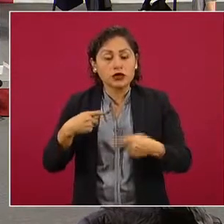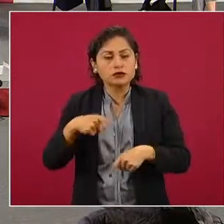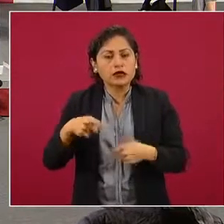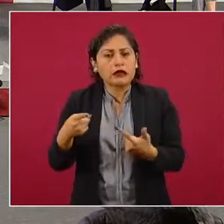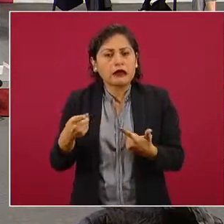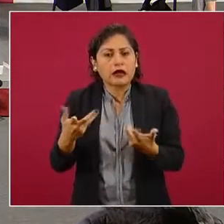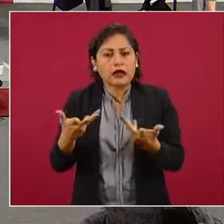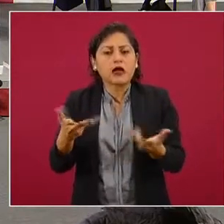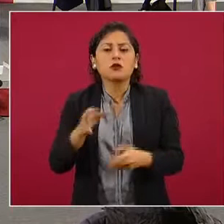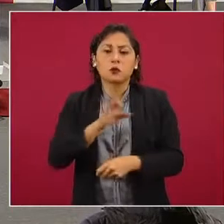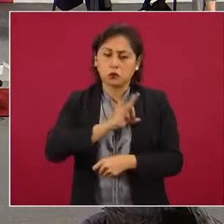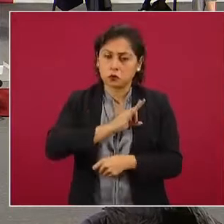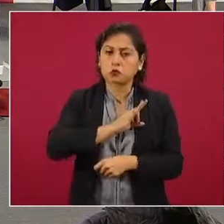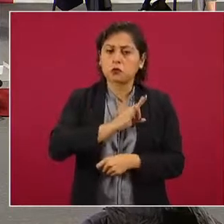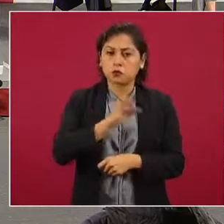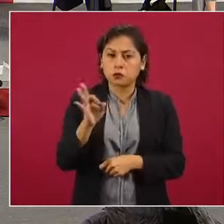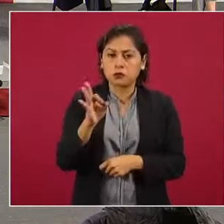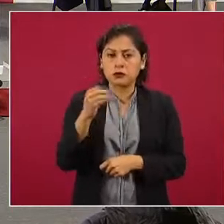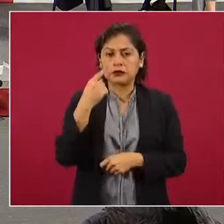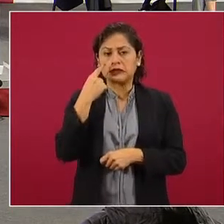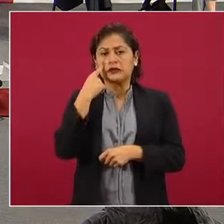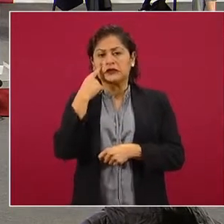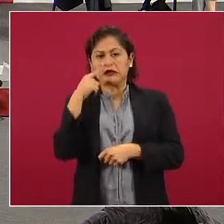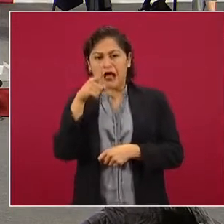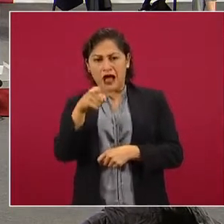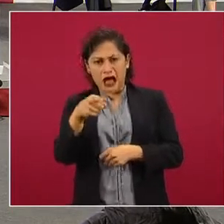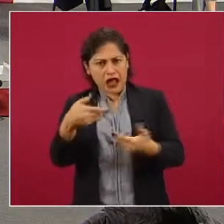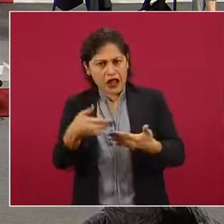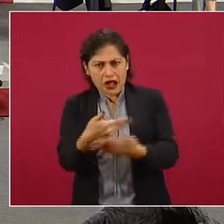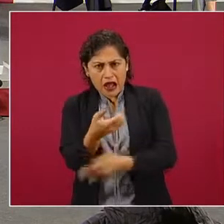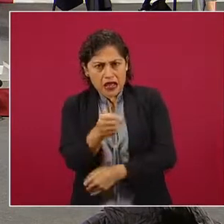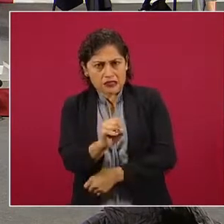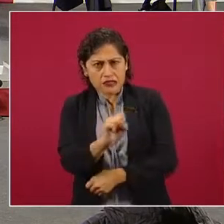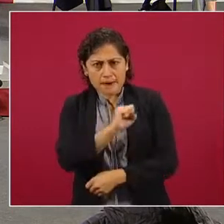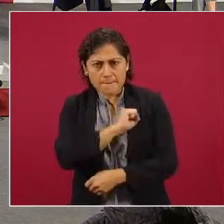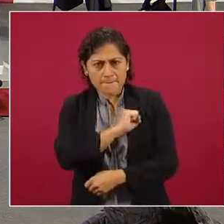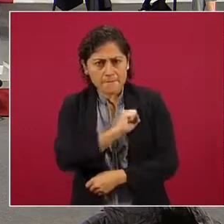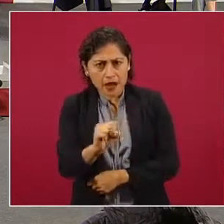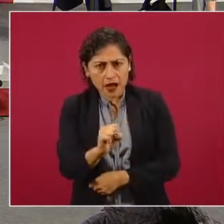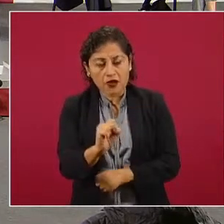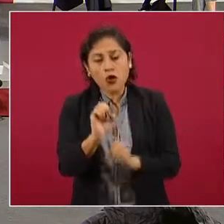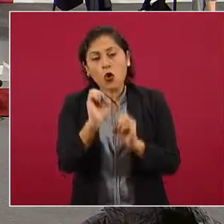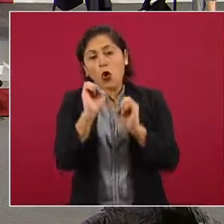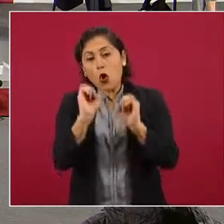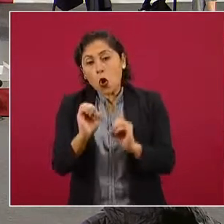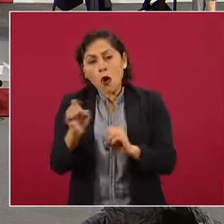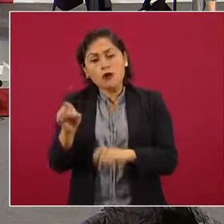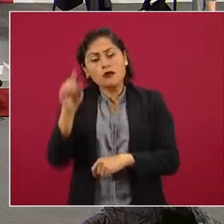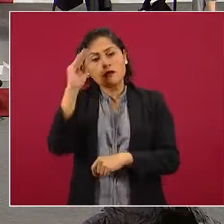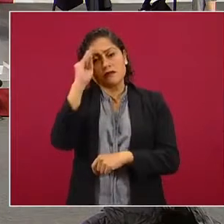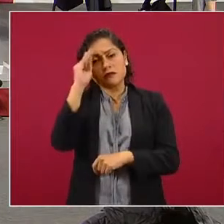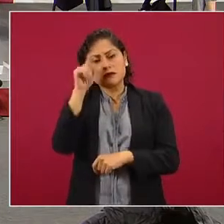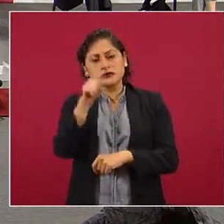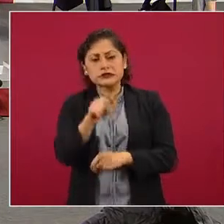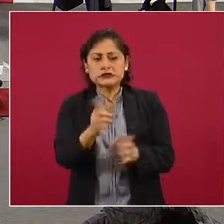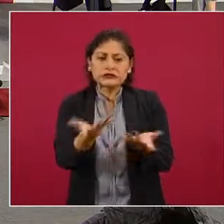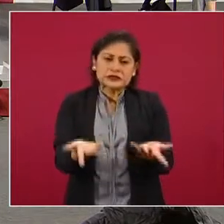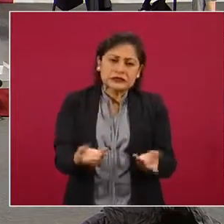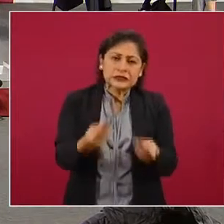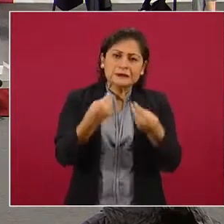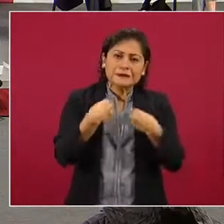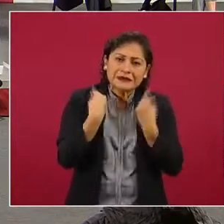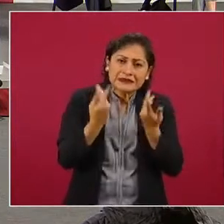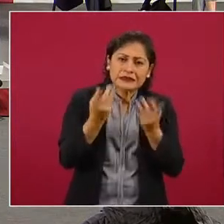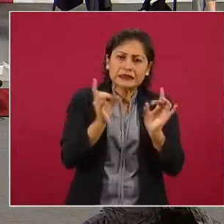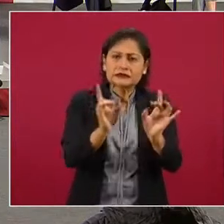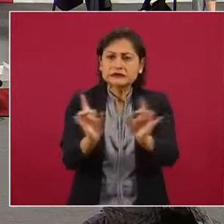optar entre la creencia en la maldad innata y la convicción de que toda persona es producto de sus circunstancias y